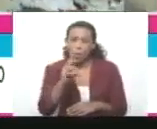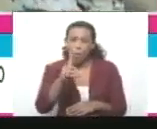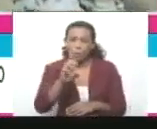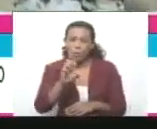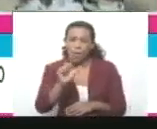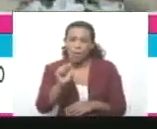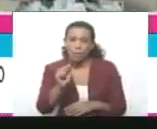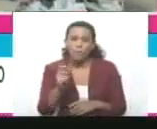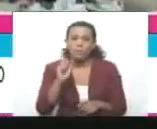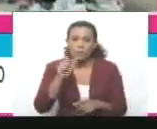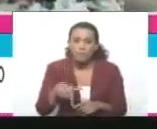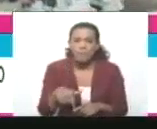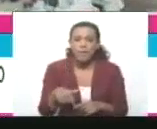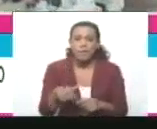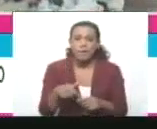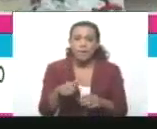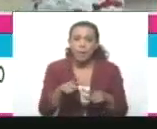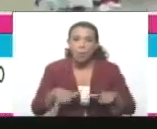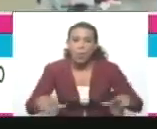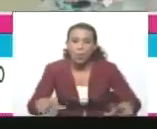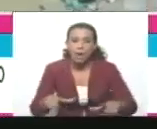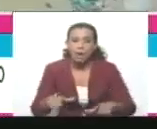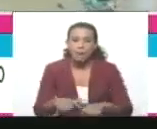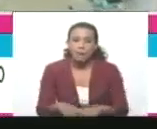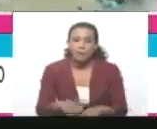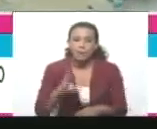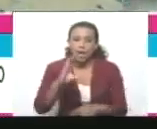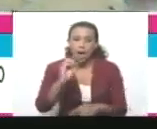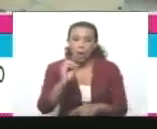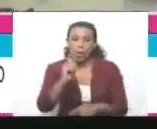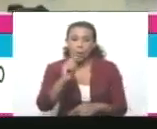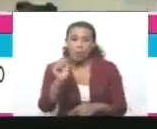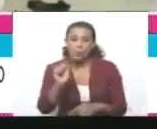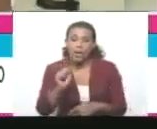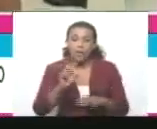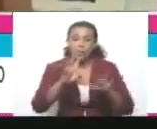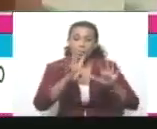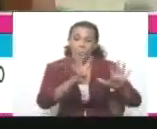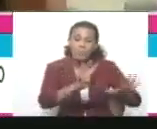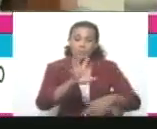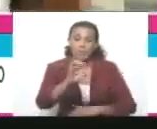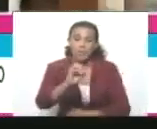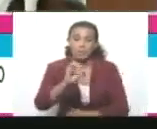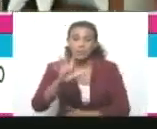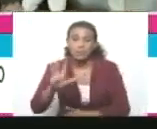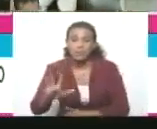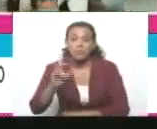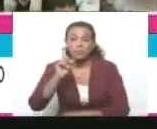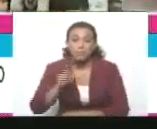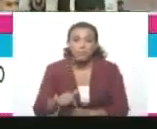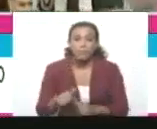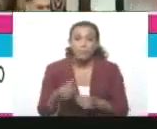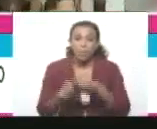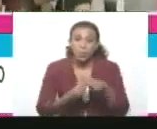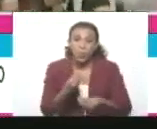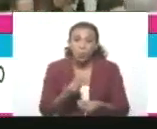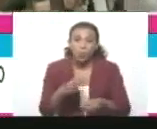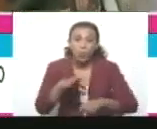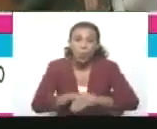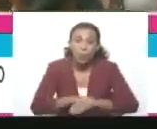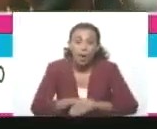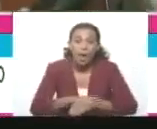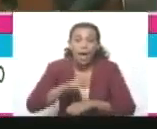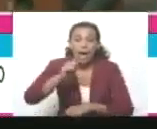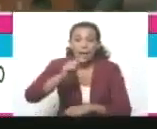planta de la Cota 905 se acuerdan como pasó con la operación de